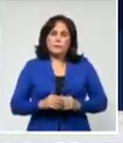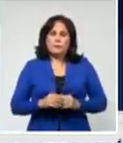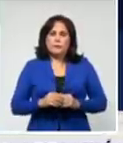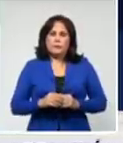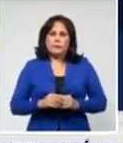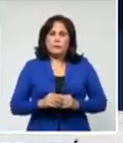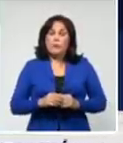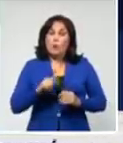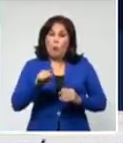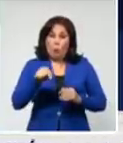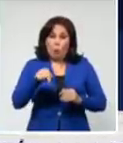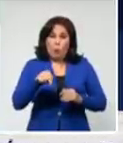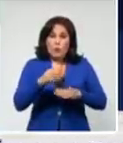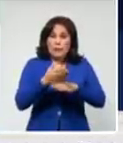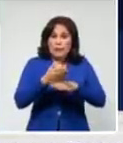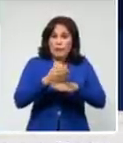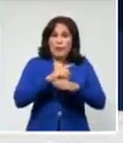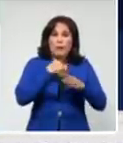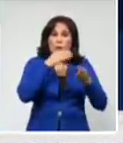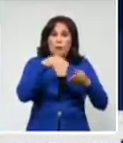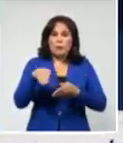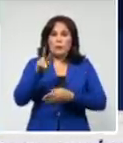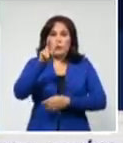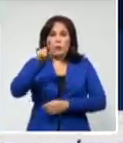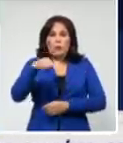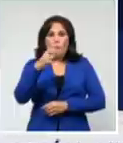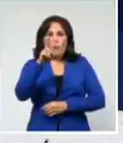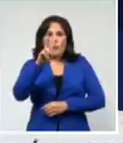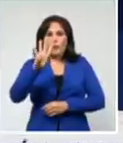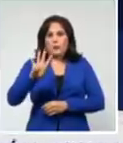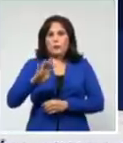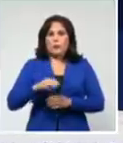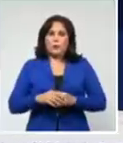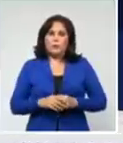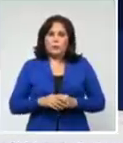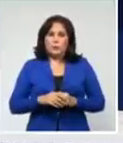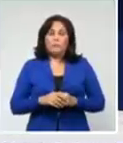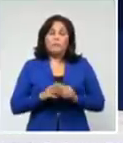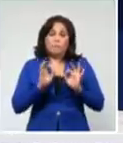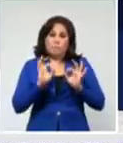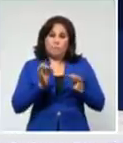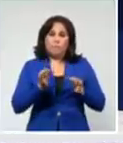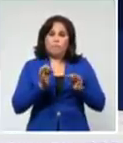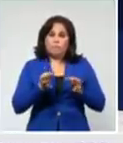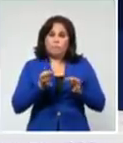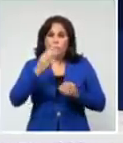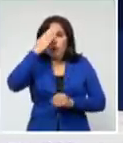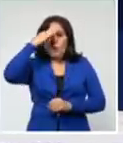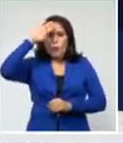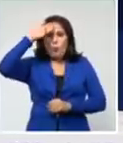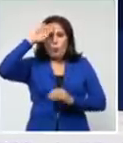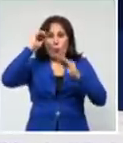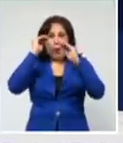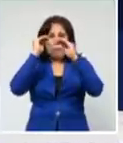una letalidad de 2,24, pues realmente